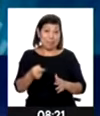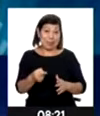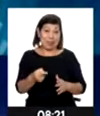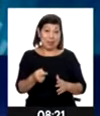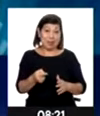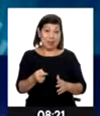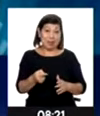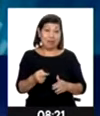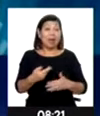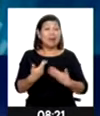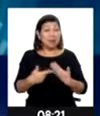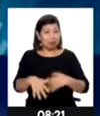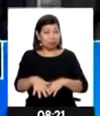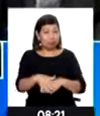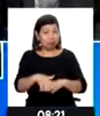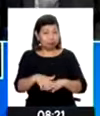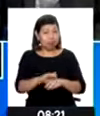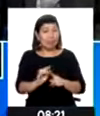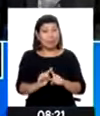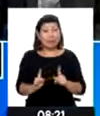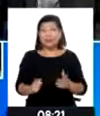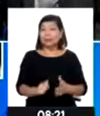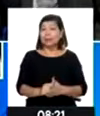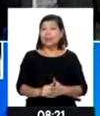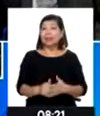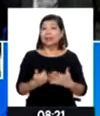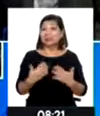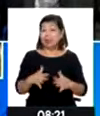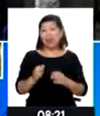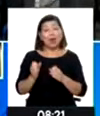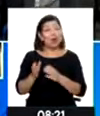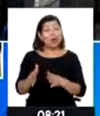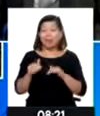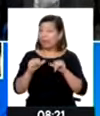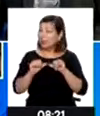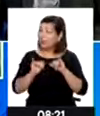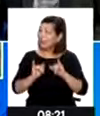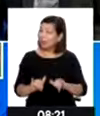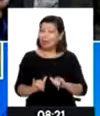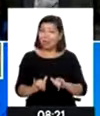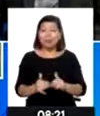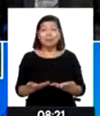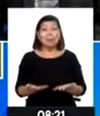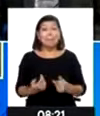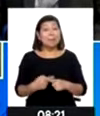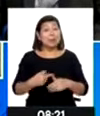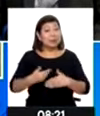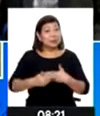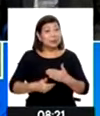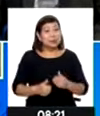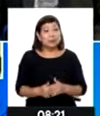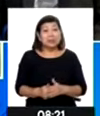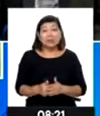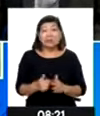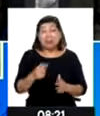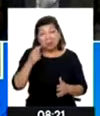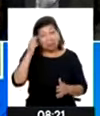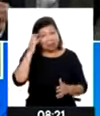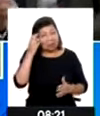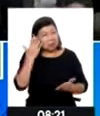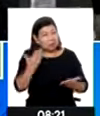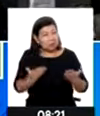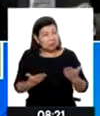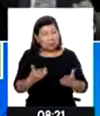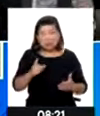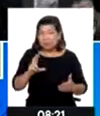son procesados. La diferencia, ya están condenados. Respecto a estos procesados, creemos que